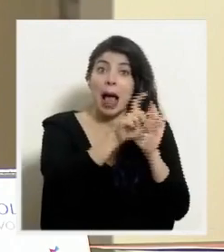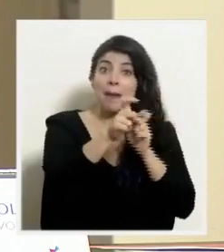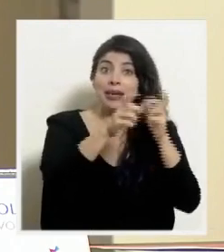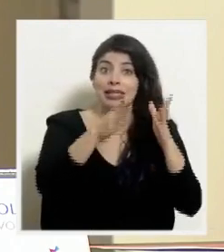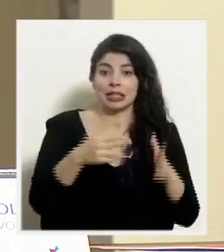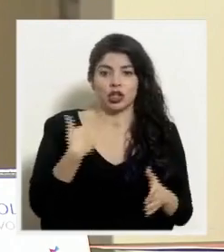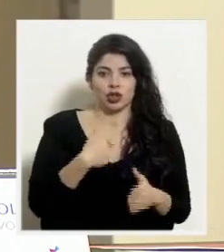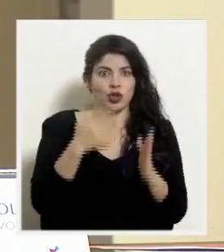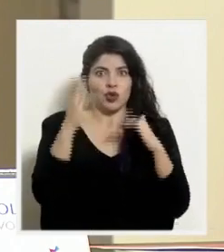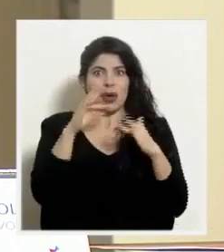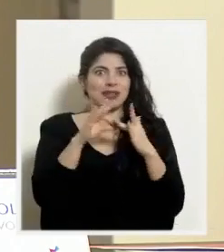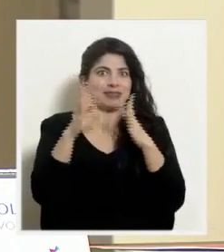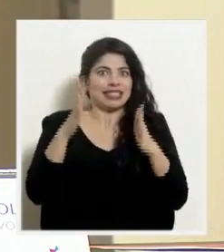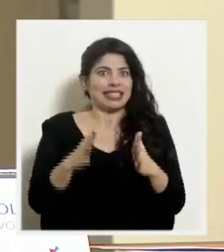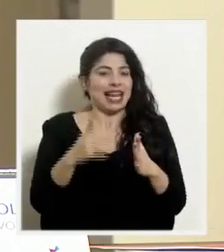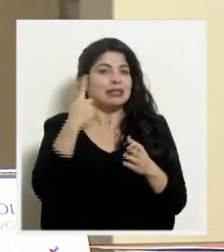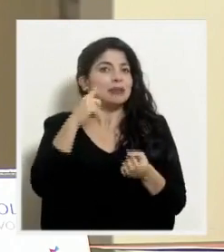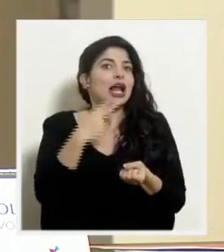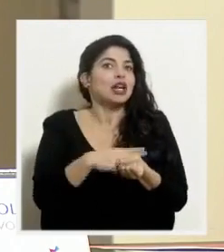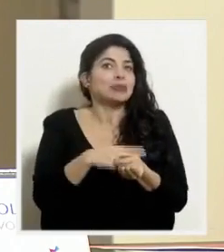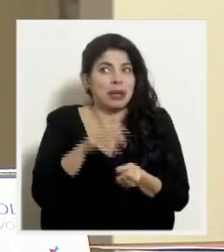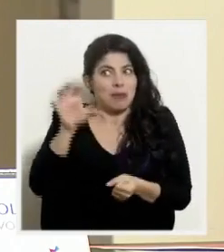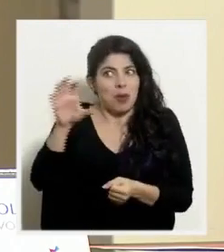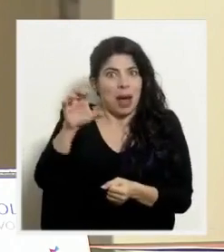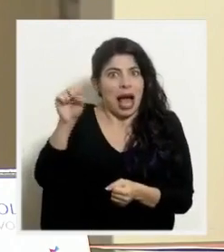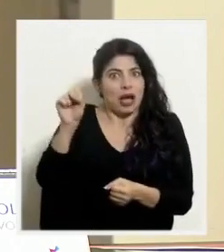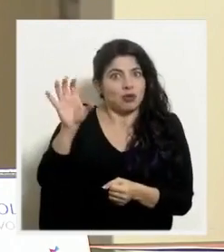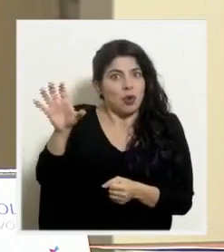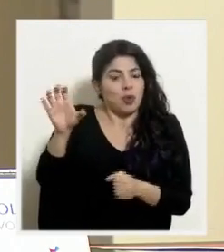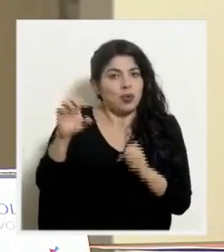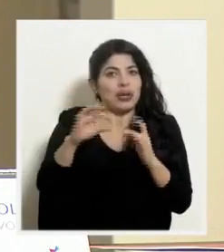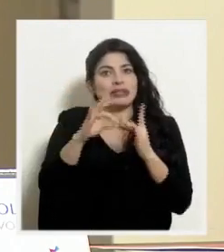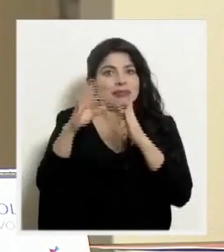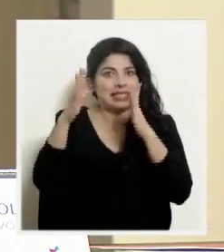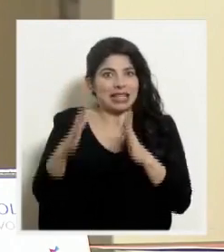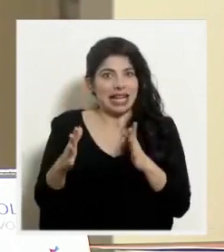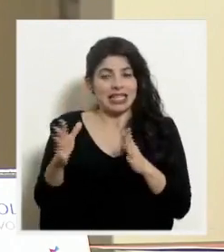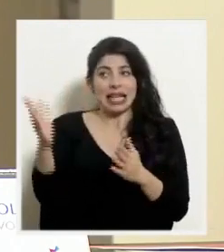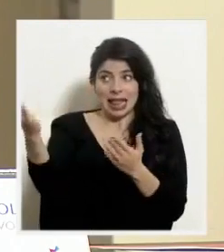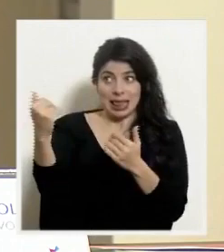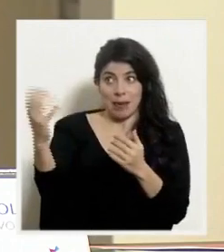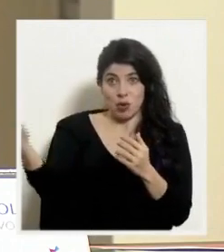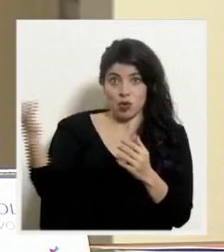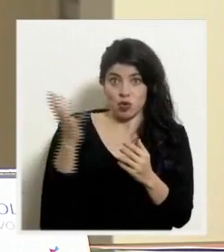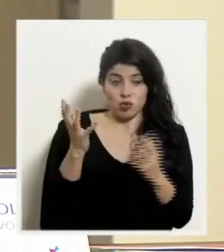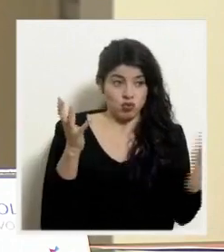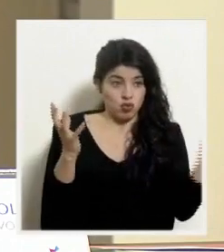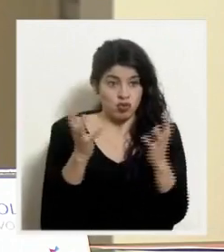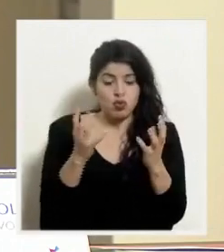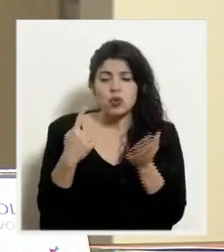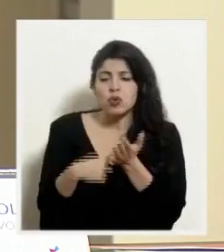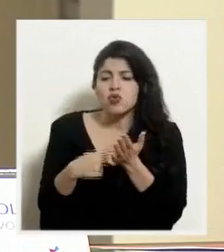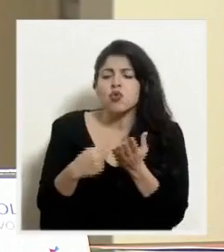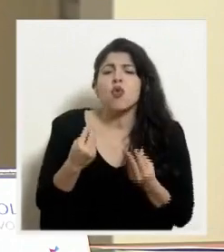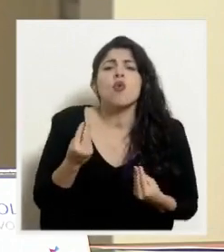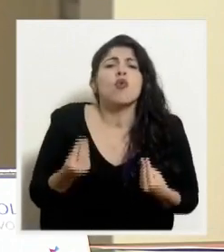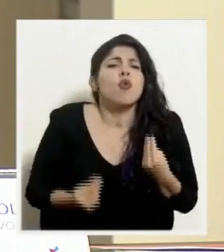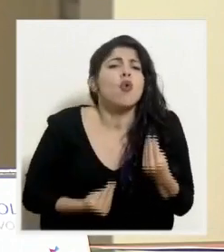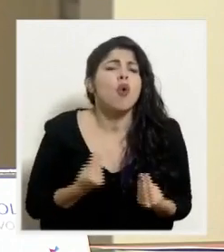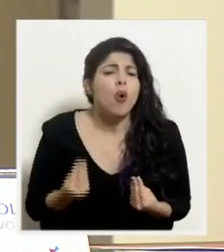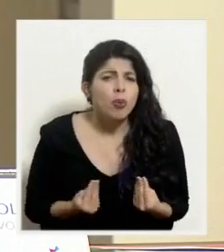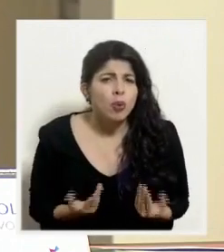tenemos especialistas en respuesta hospitalaria, es la Caja la que tiene su equipo especializado, nos digan cómo